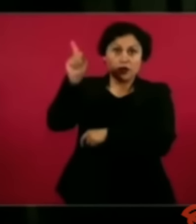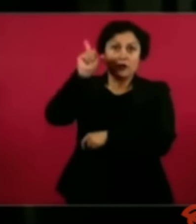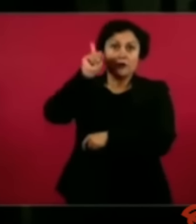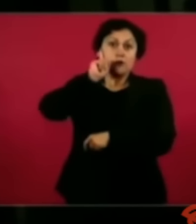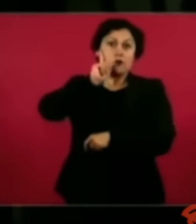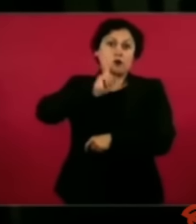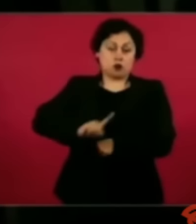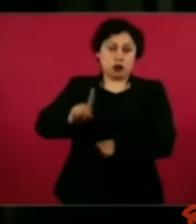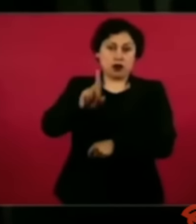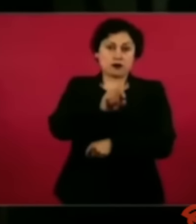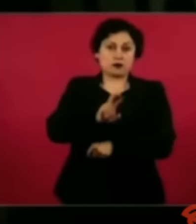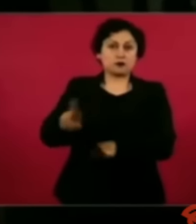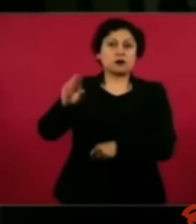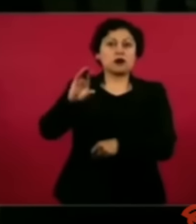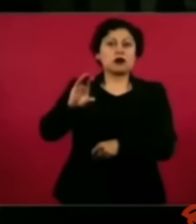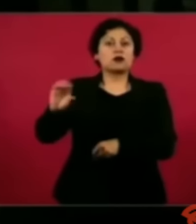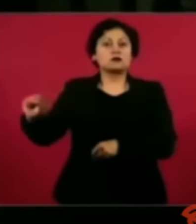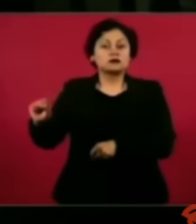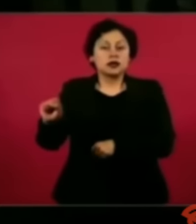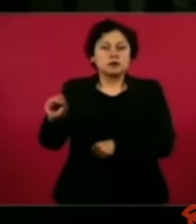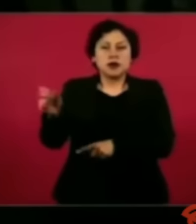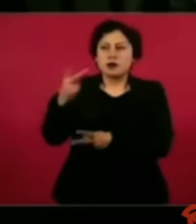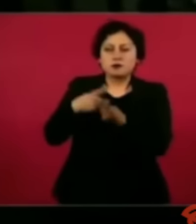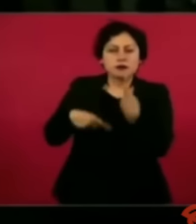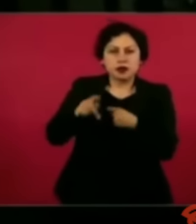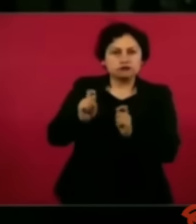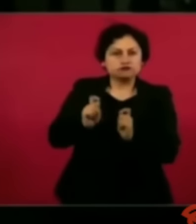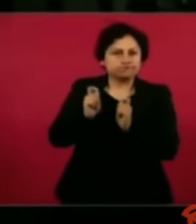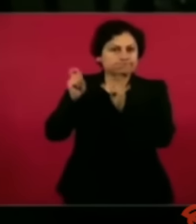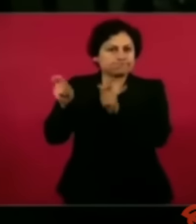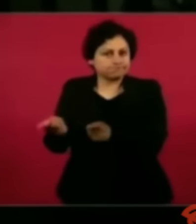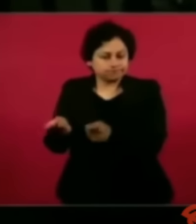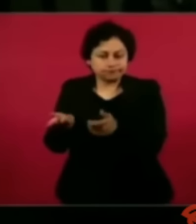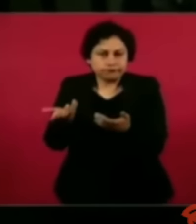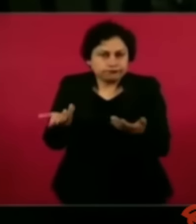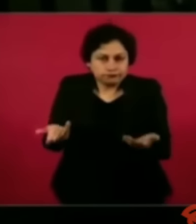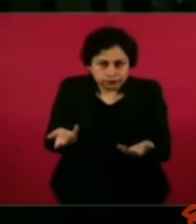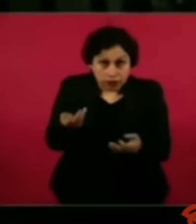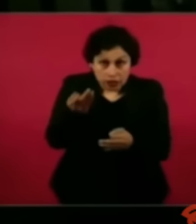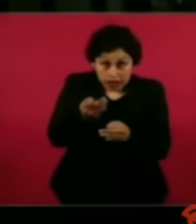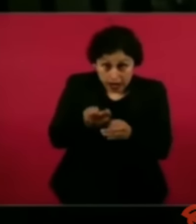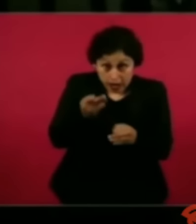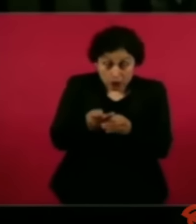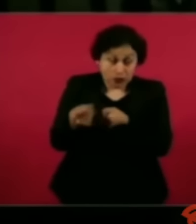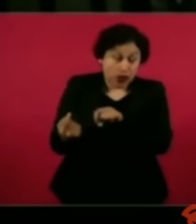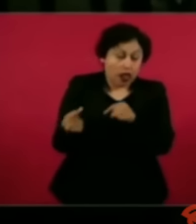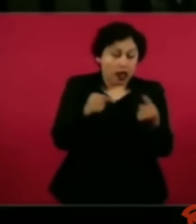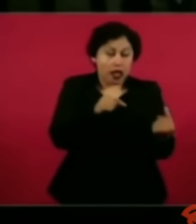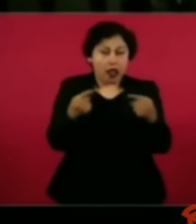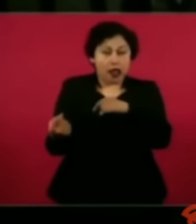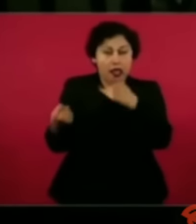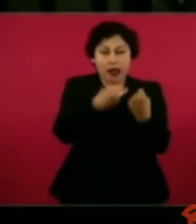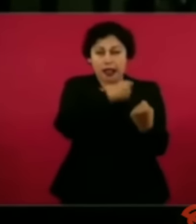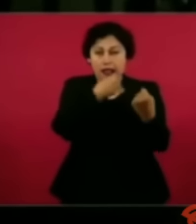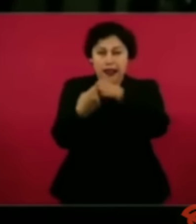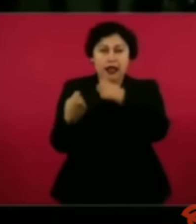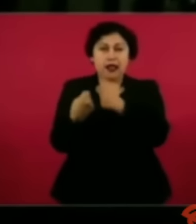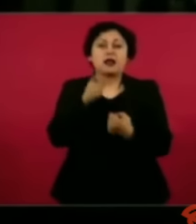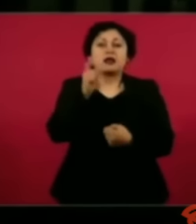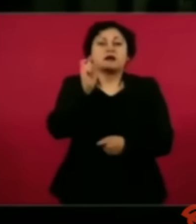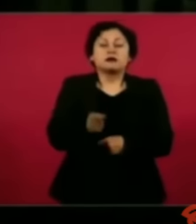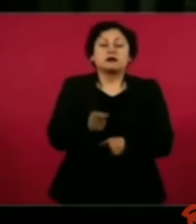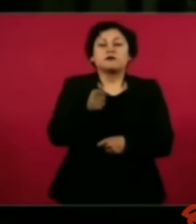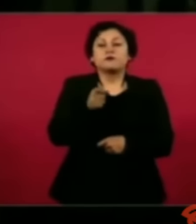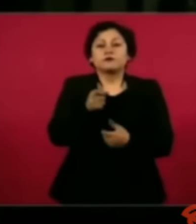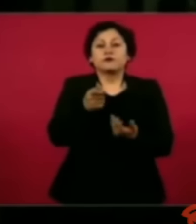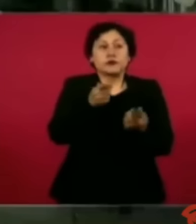la doctora Claudia Sheinbaum? Esta guerra que le ha dicho a los mexicanos que usted es un peligro para